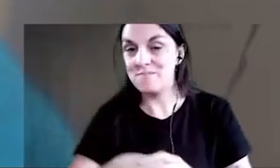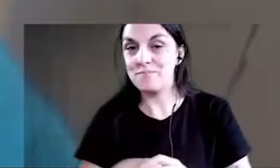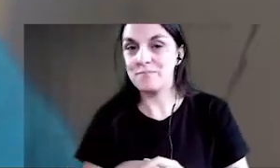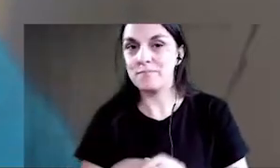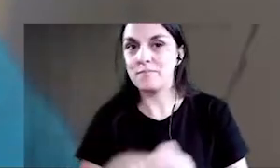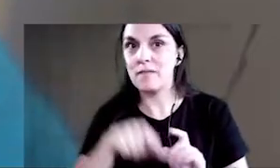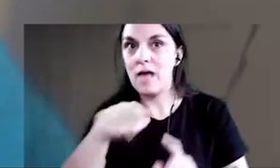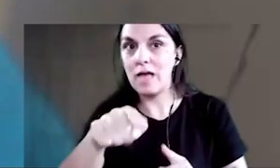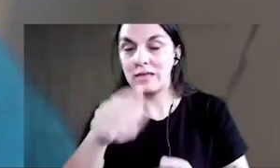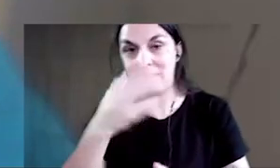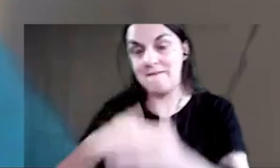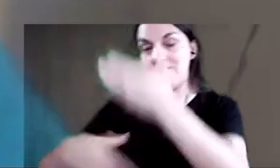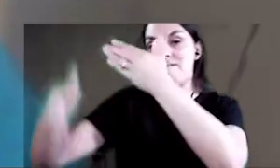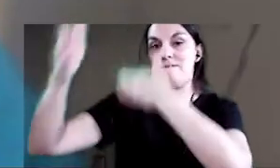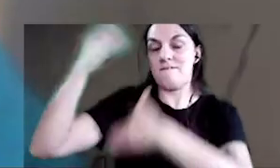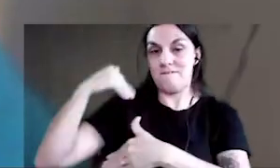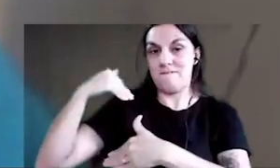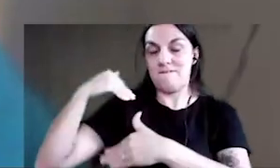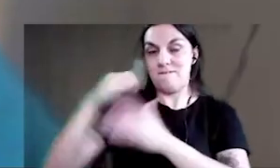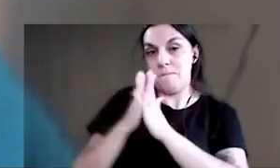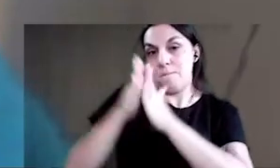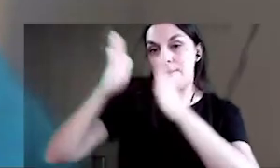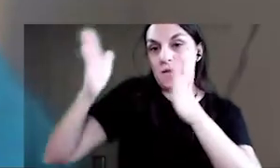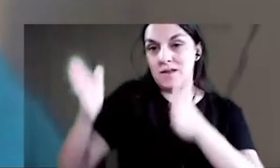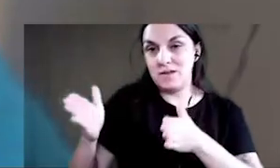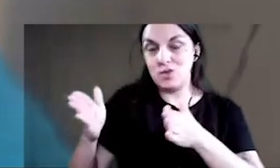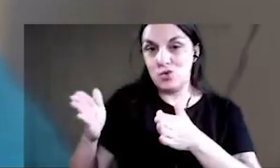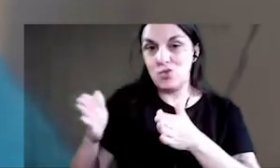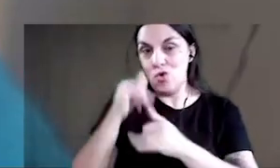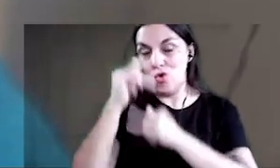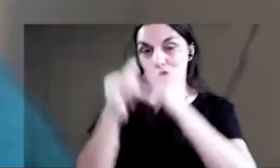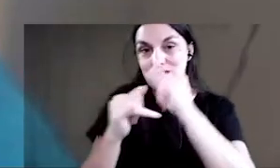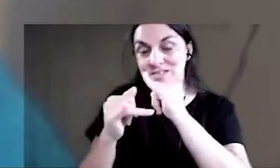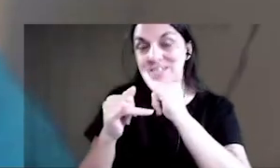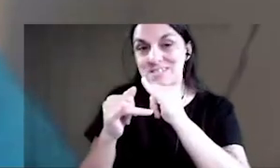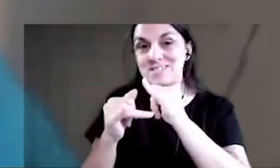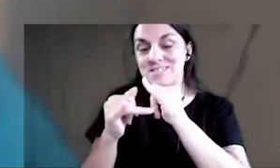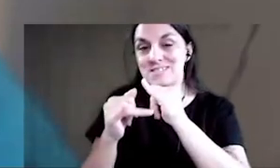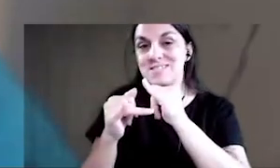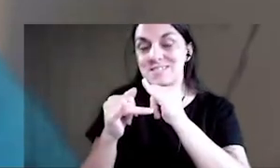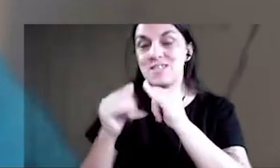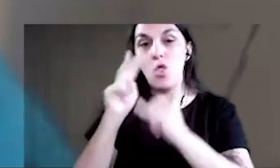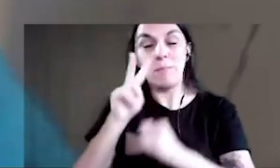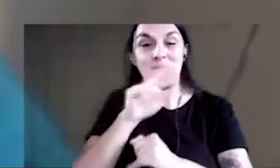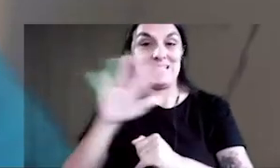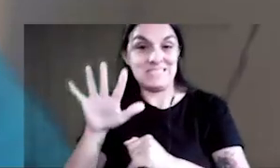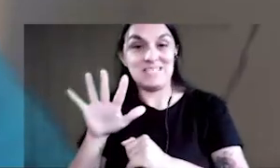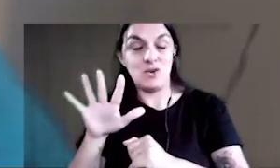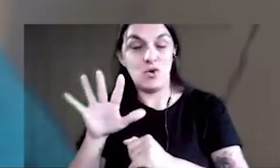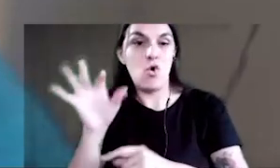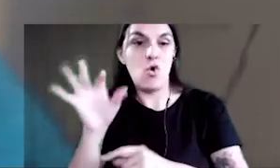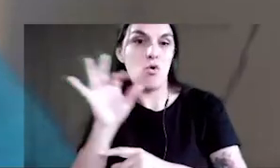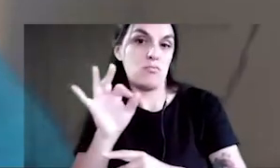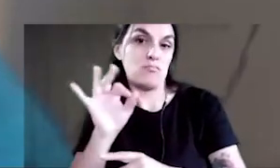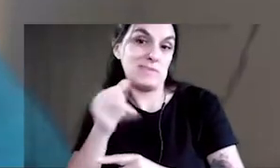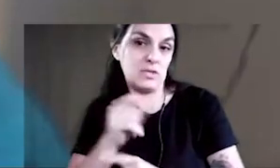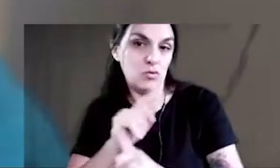si retrotrae al periodo exactamente lo que estás hablando, si lo retrotrae al periodo fiscal 2025 o